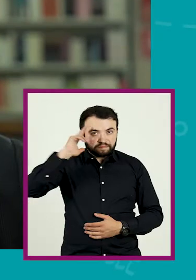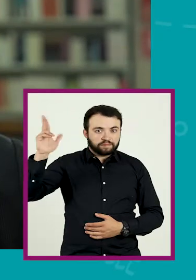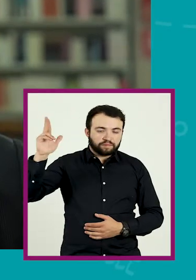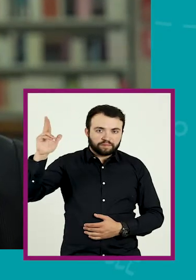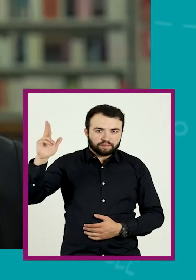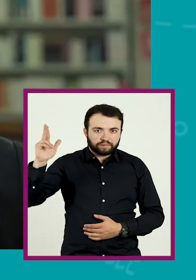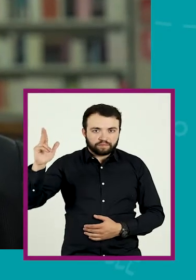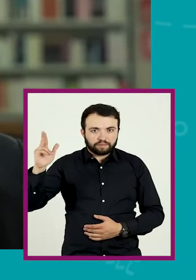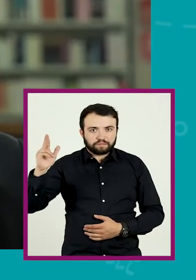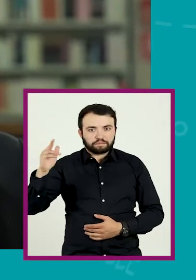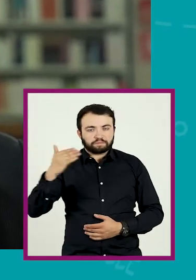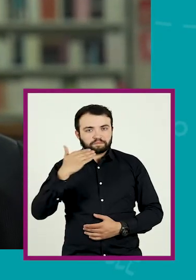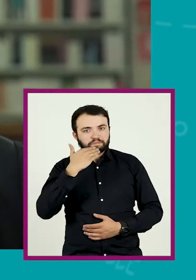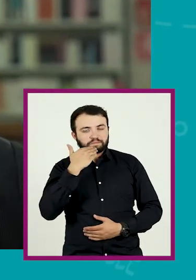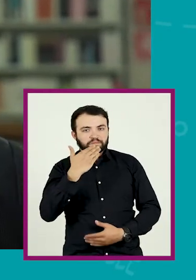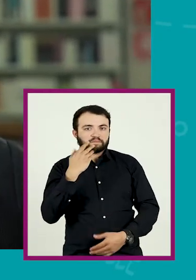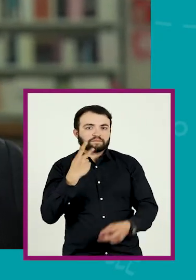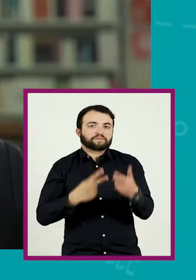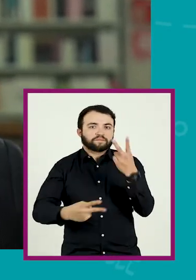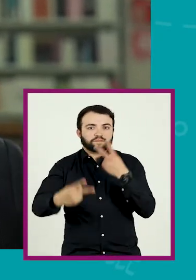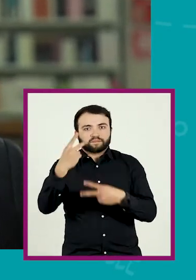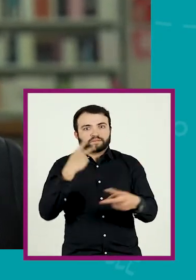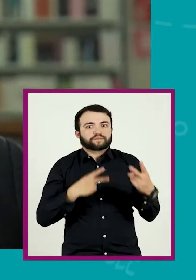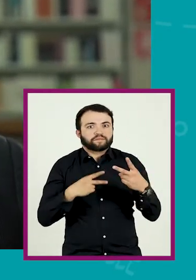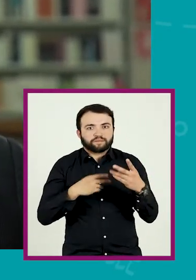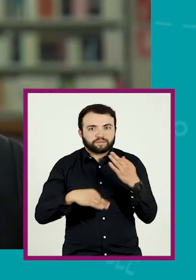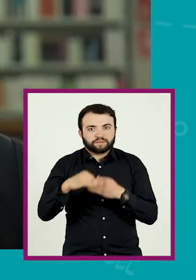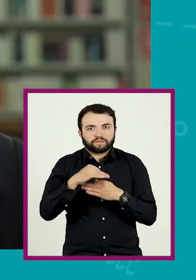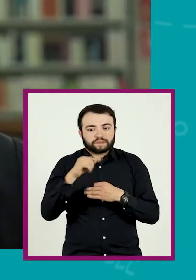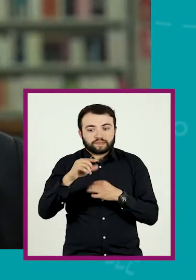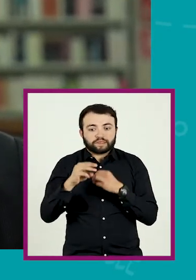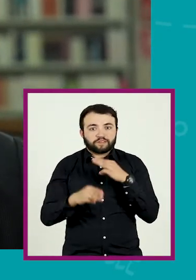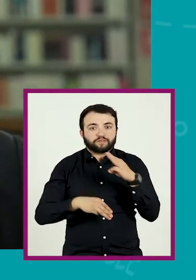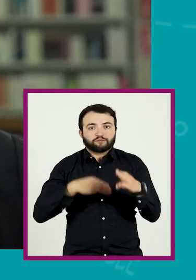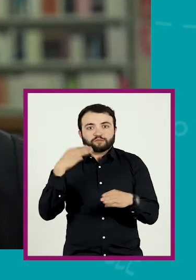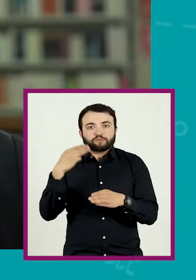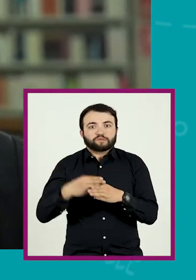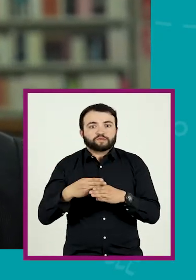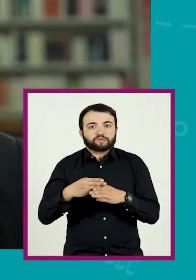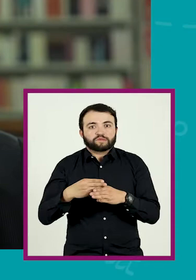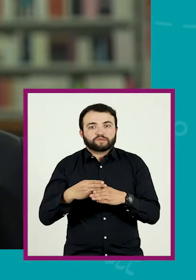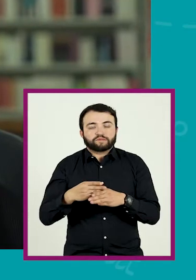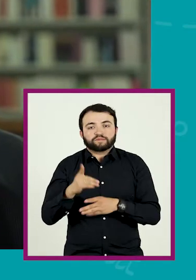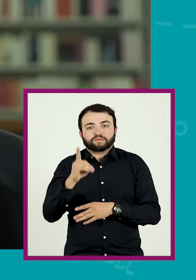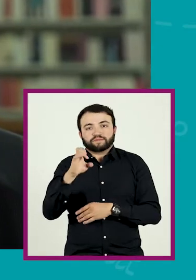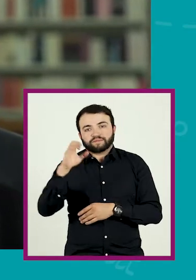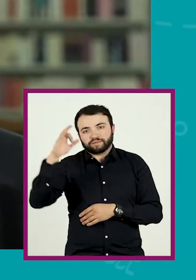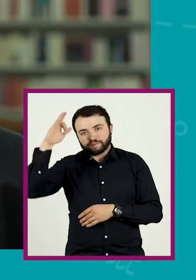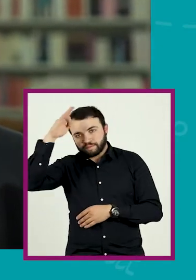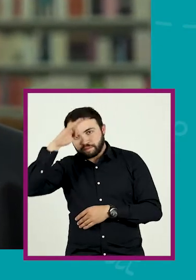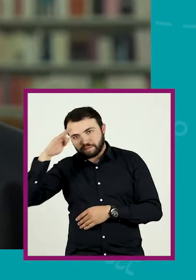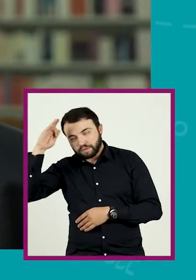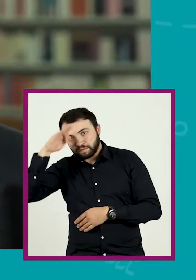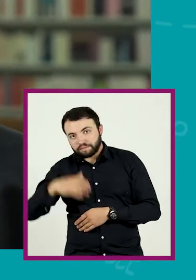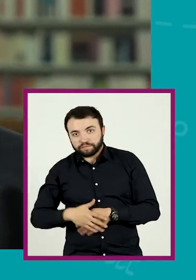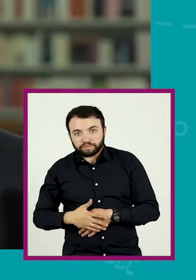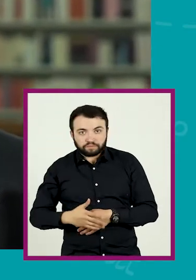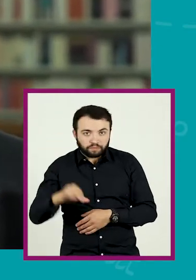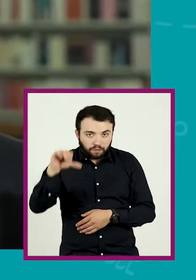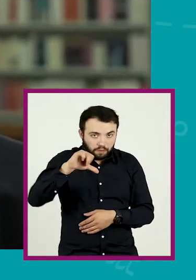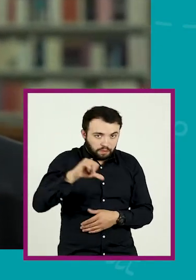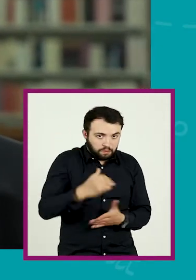Hola, ¿qué tal? Les doy la más cordial bienvenida al mundo de la filosofía. En